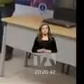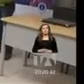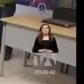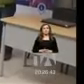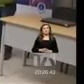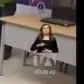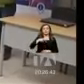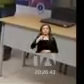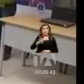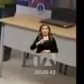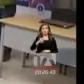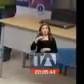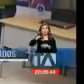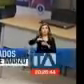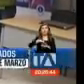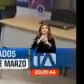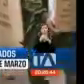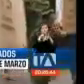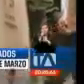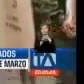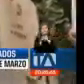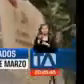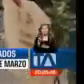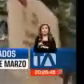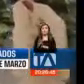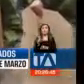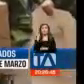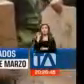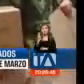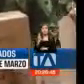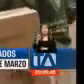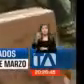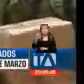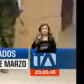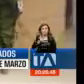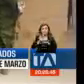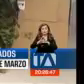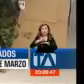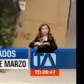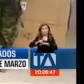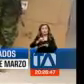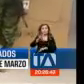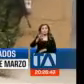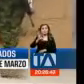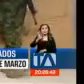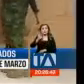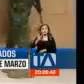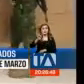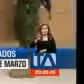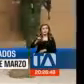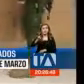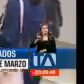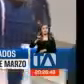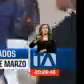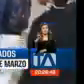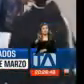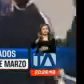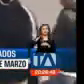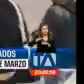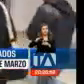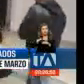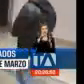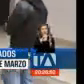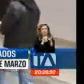el próximo proceso electoral de marzo de este año movilizará en el sur del país a 398 mil 88 votantes registrados en el padrón electoral